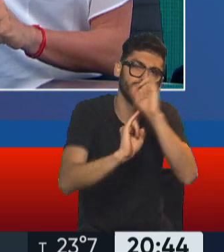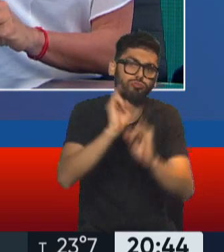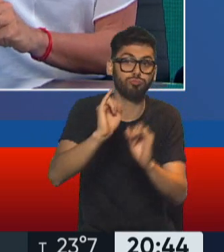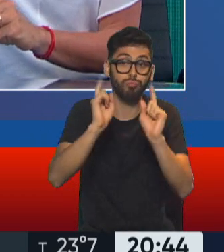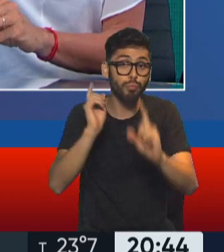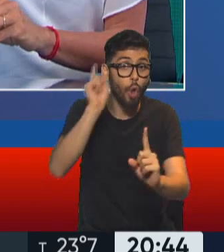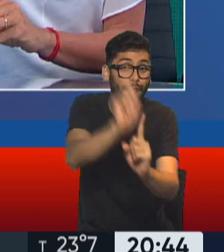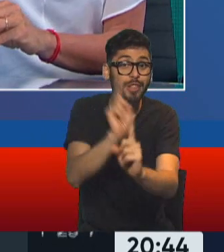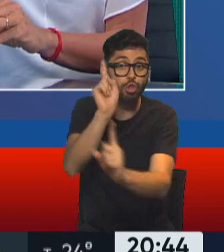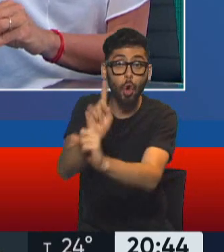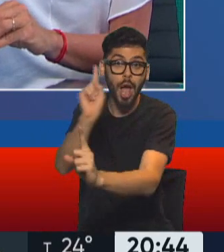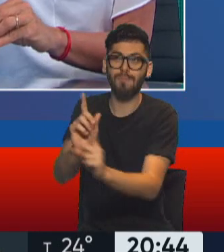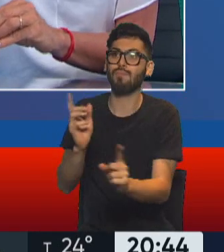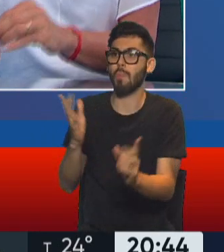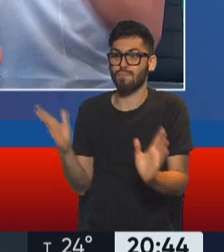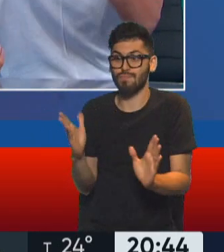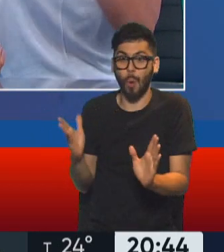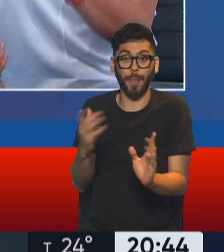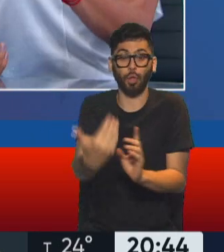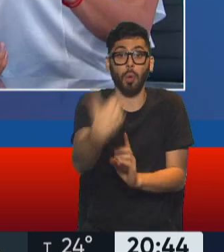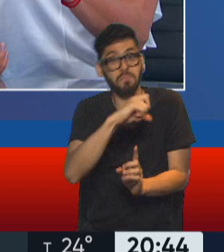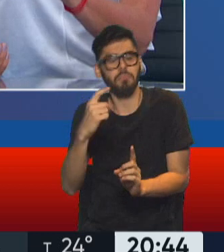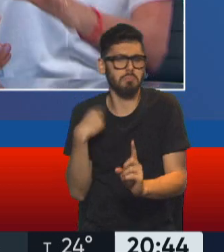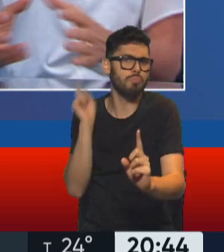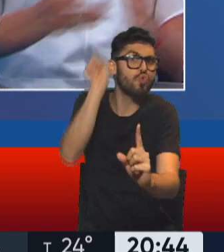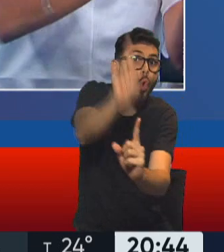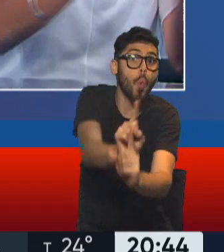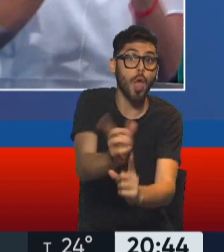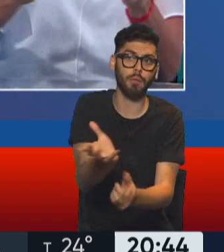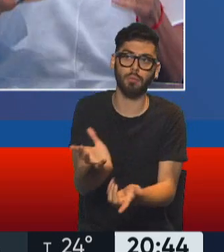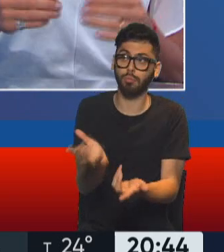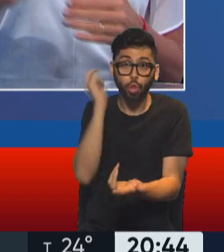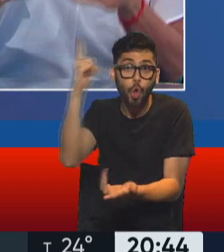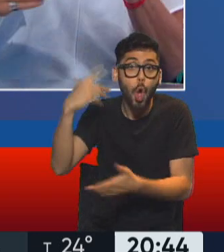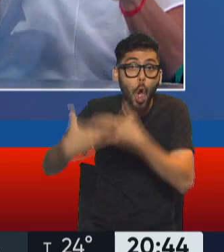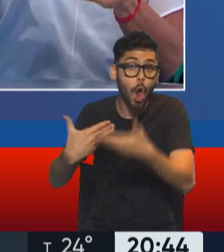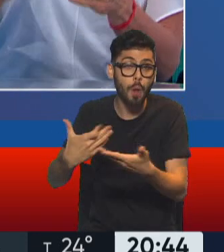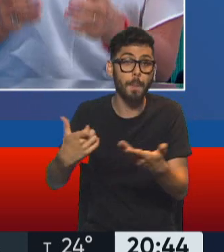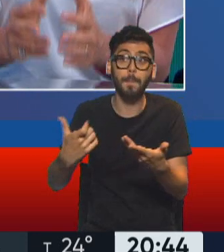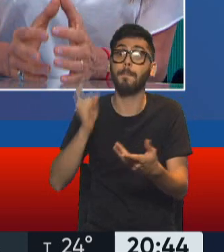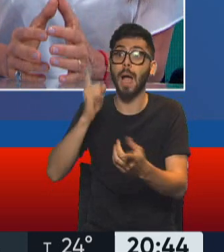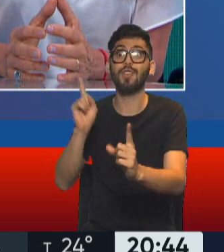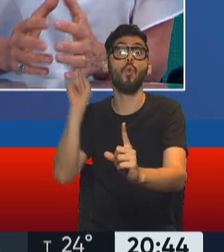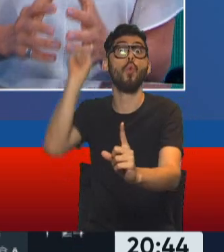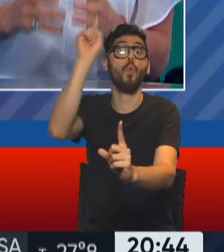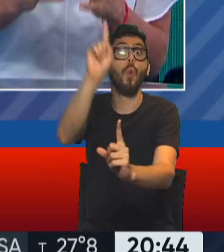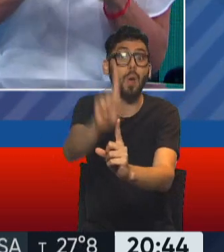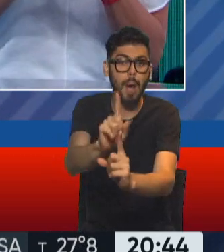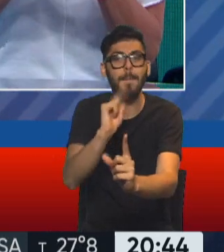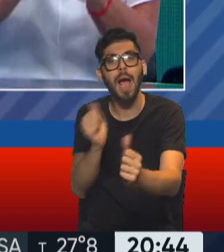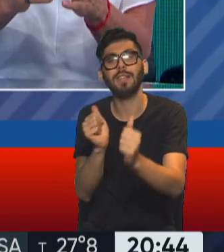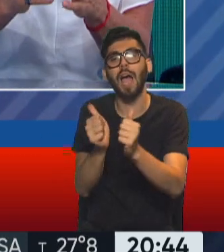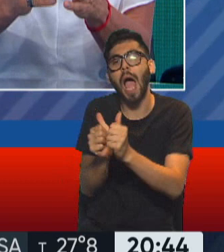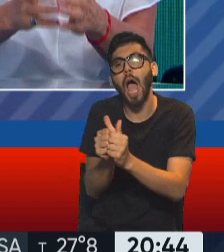retorno a la escuela en este tiempo de presencialidad. Y eso fue sumamente exitoso. Y además de que los buscan, hacen el acompañamiento. O sea, es un programa